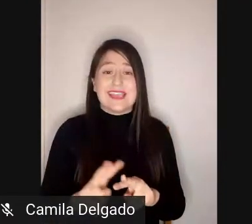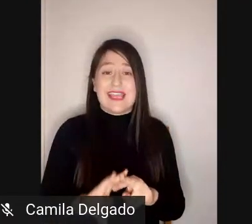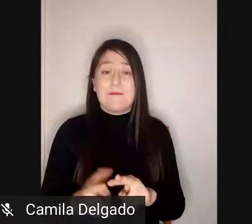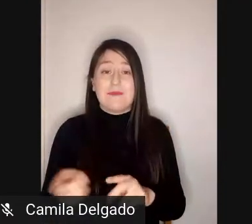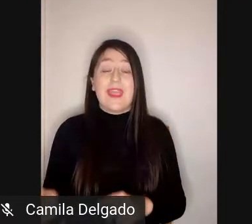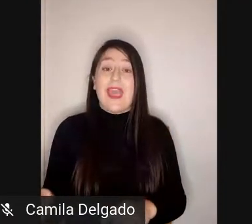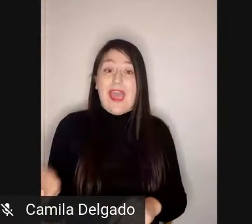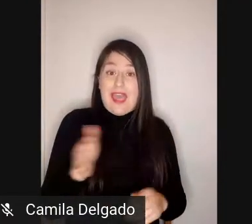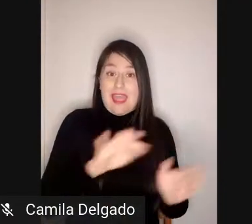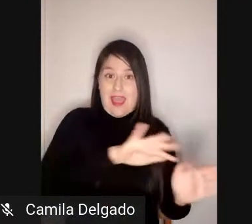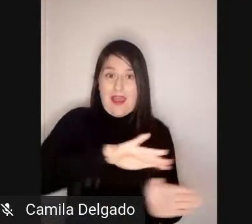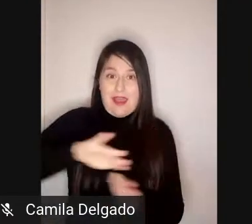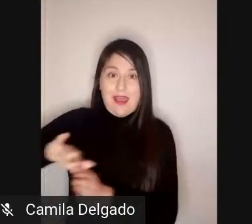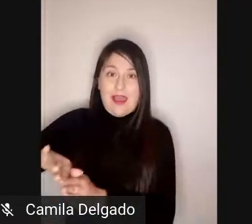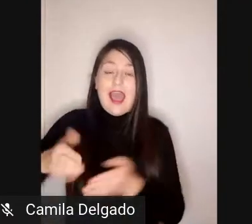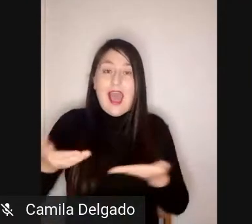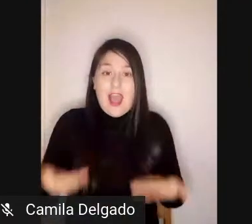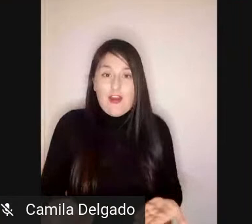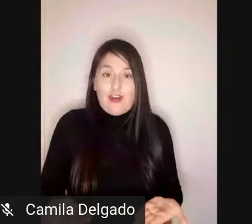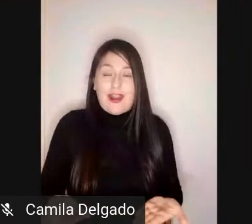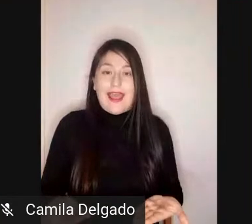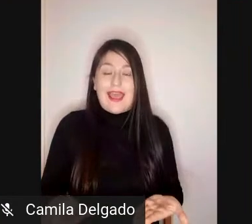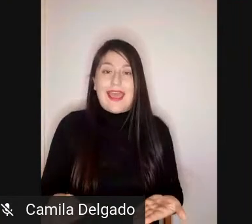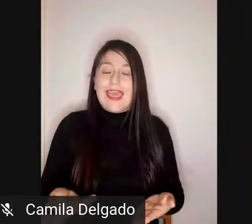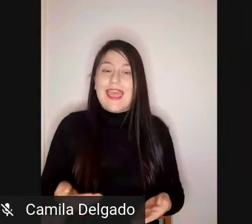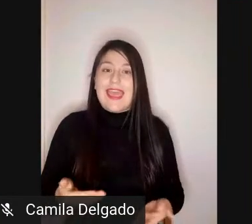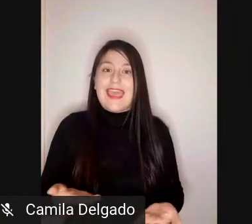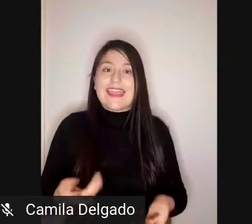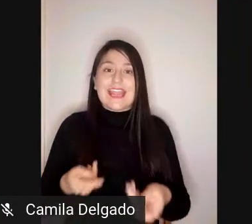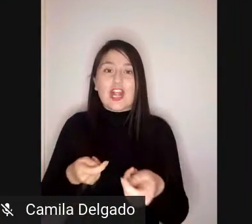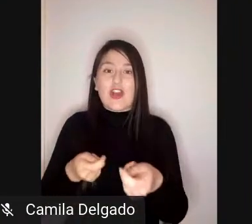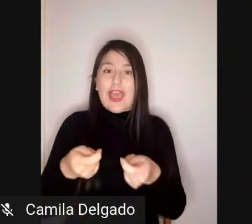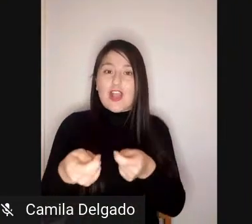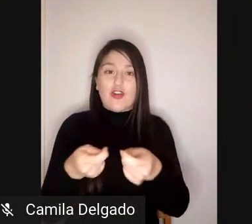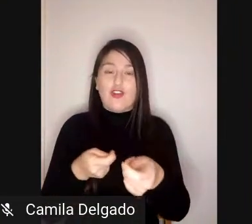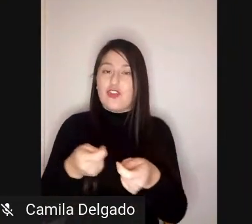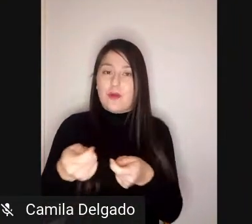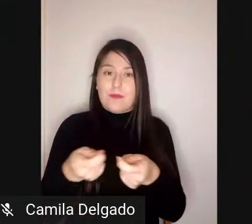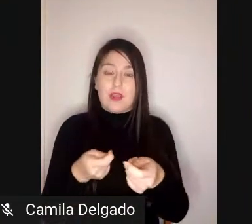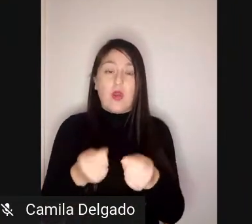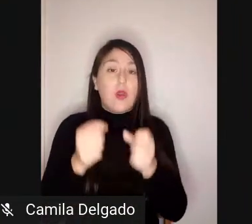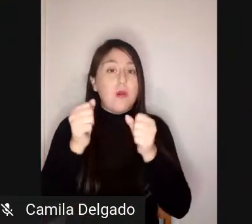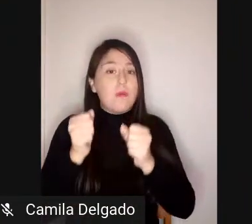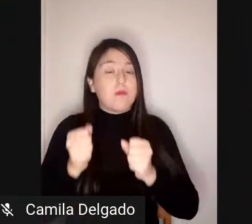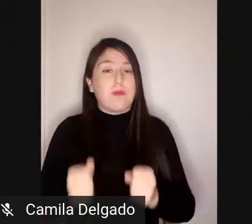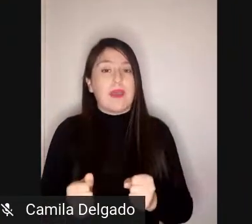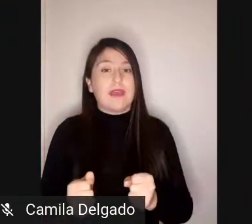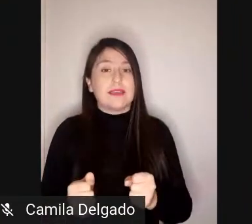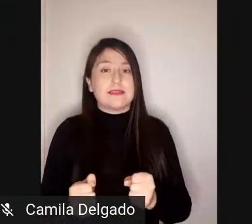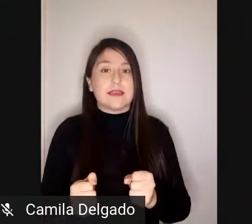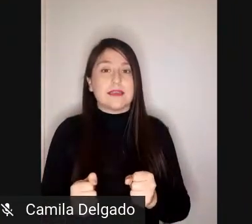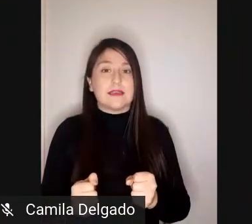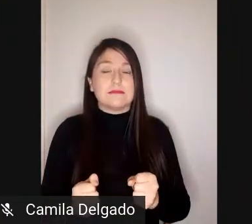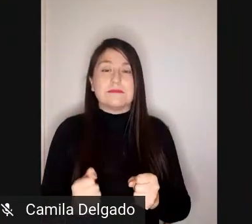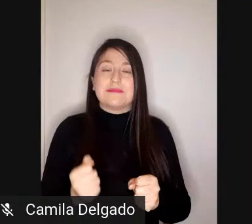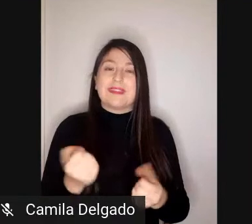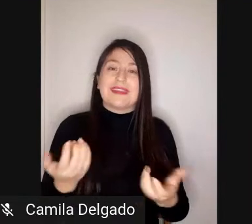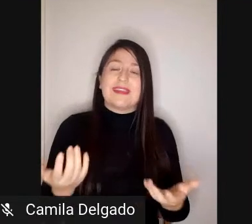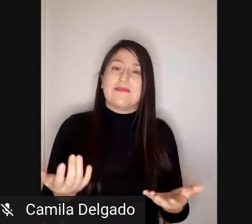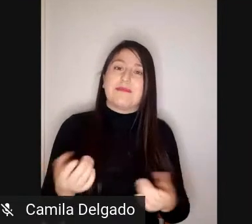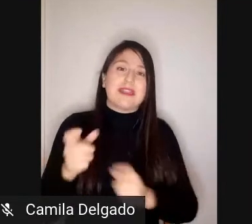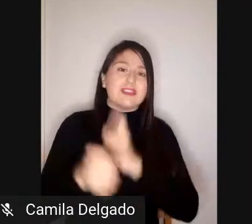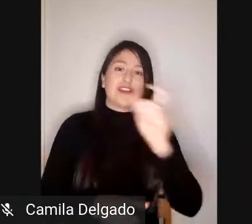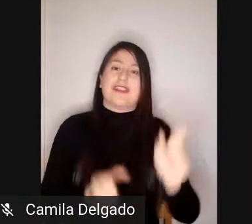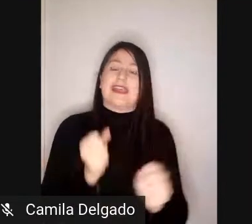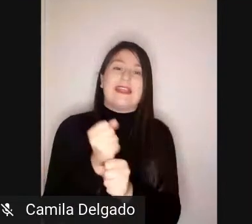ahora. ¿Puede haber una economía distinta, como lo han dicho tanta gente que trabajó en la India, ¿no? O